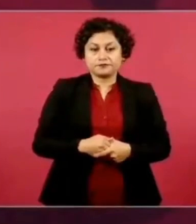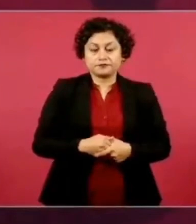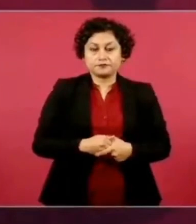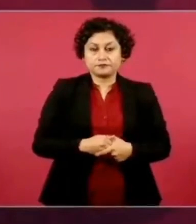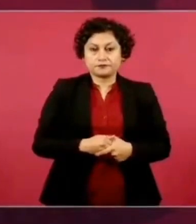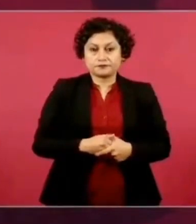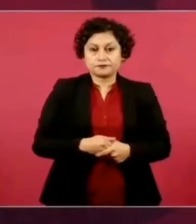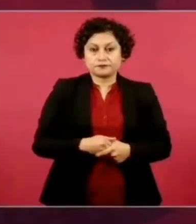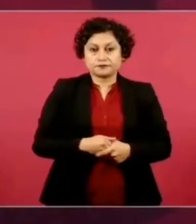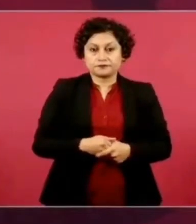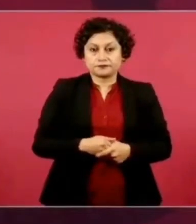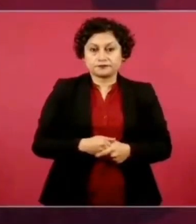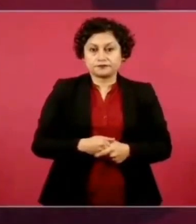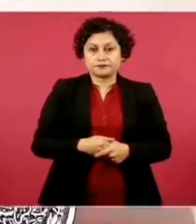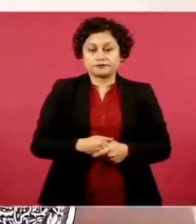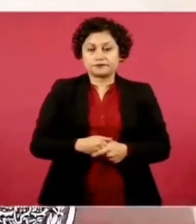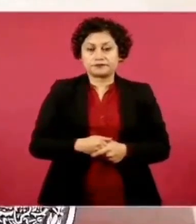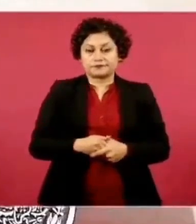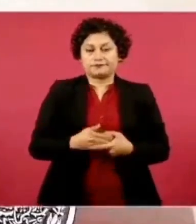relajar